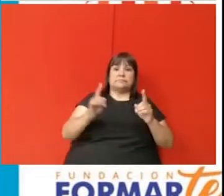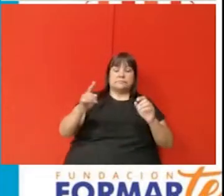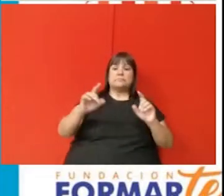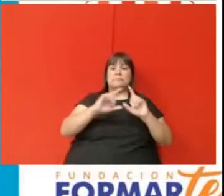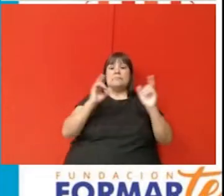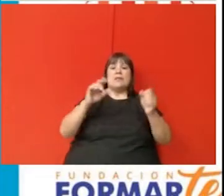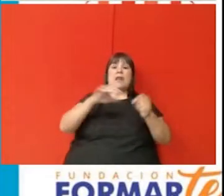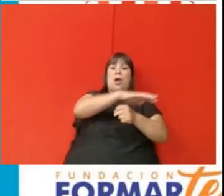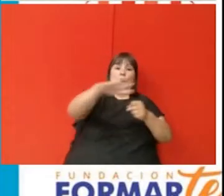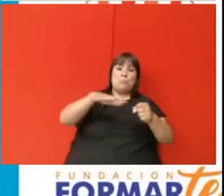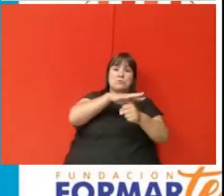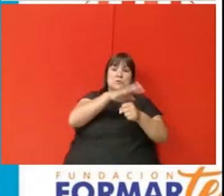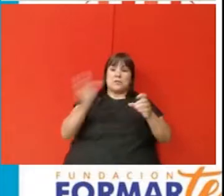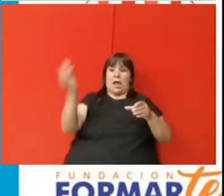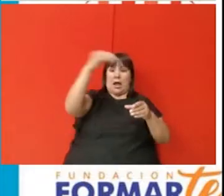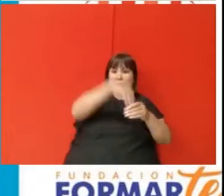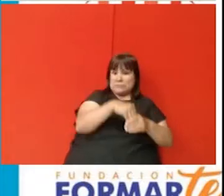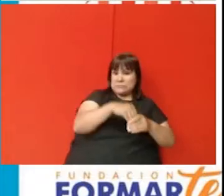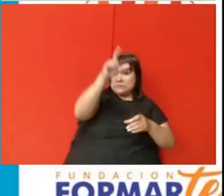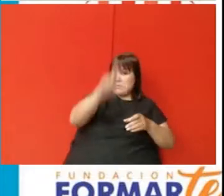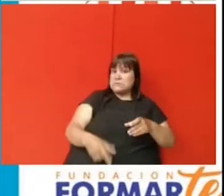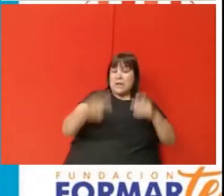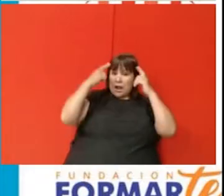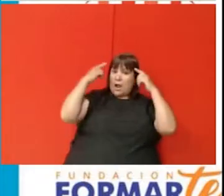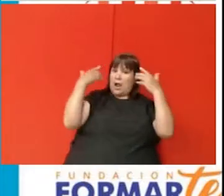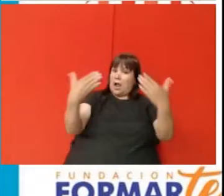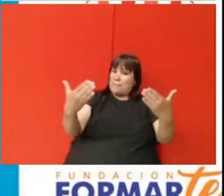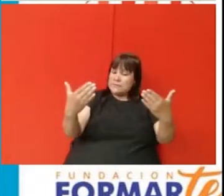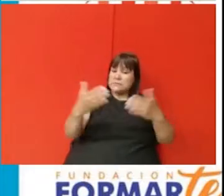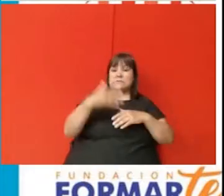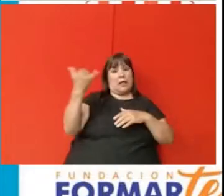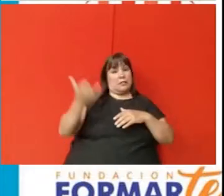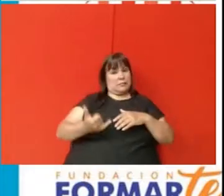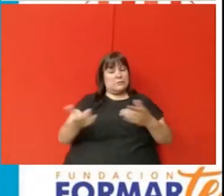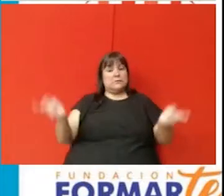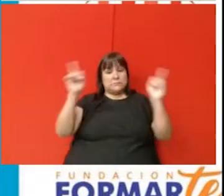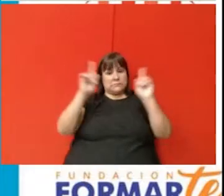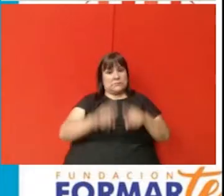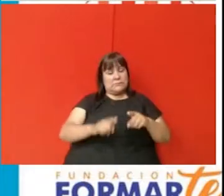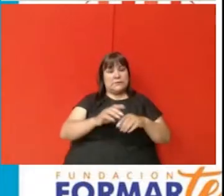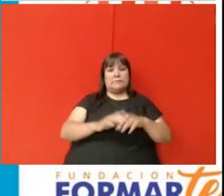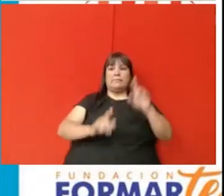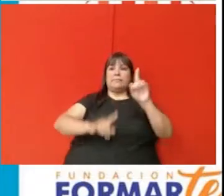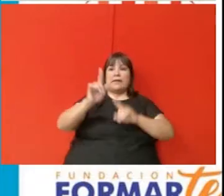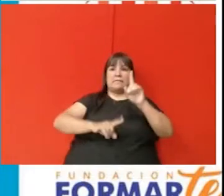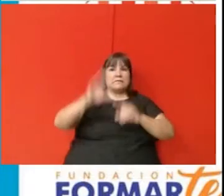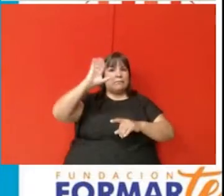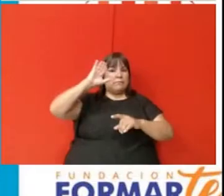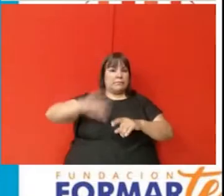comunidad y que tiene capacidades, que a veces eso no nos acordamos.